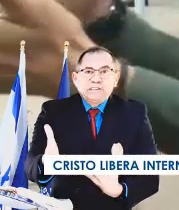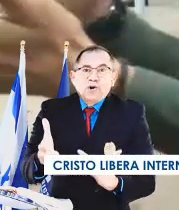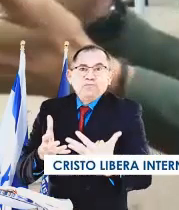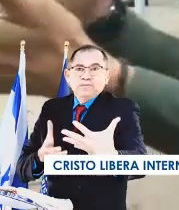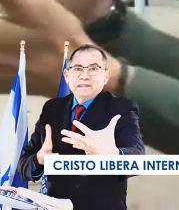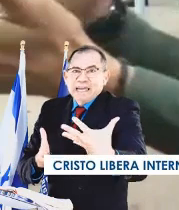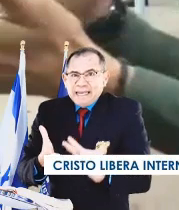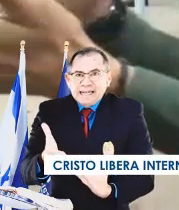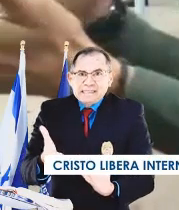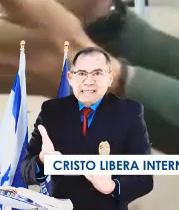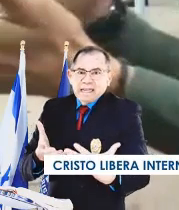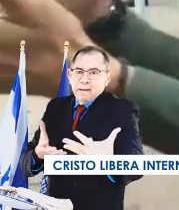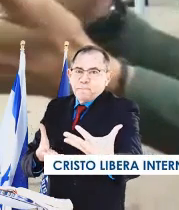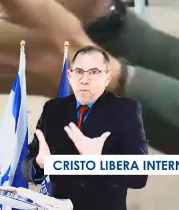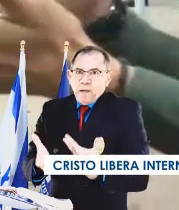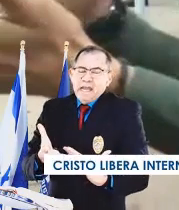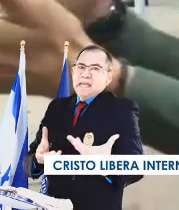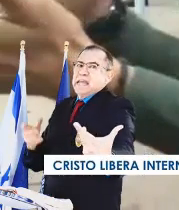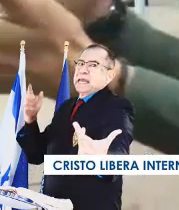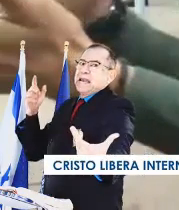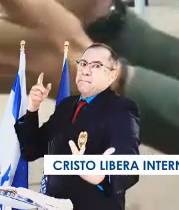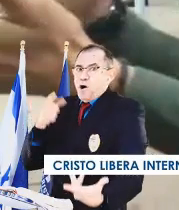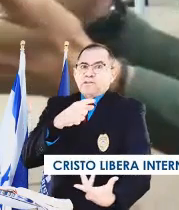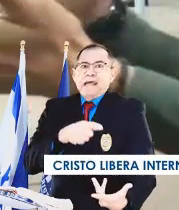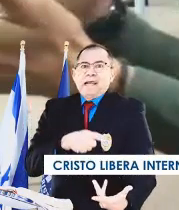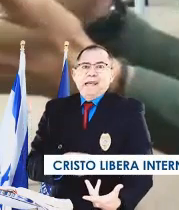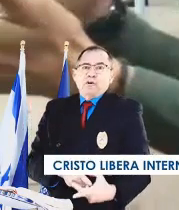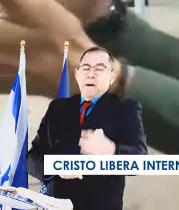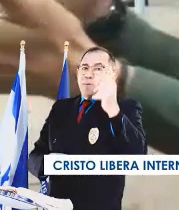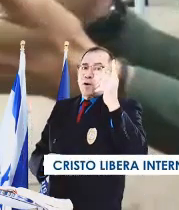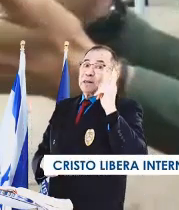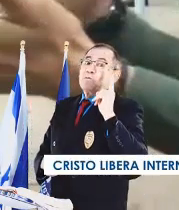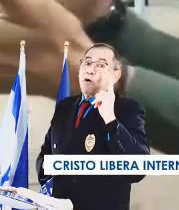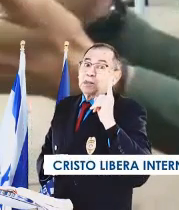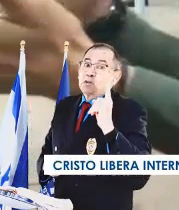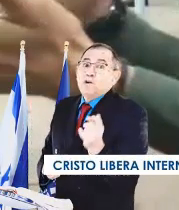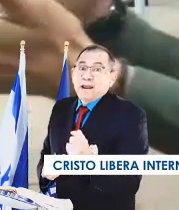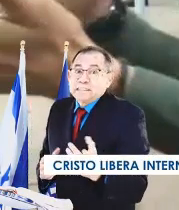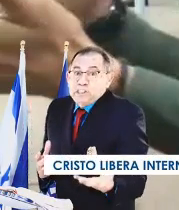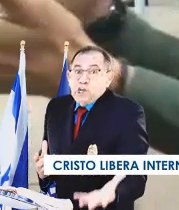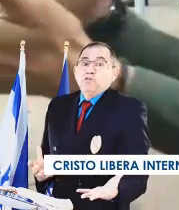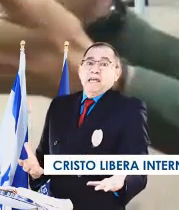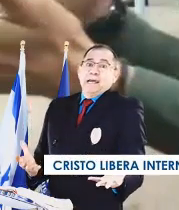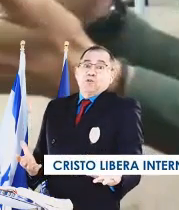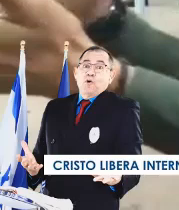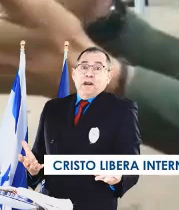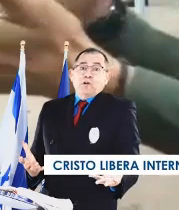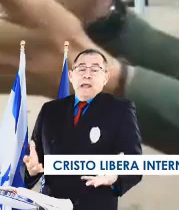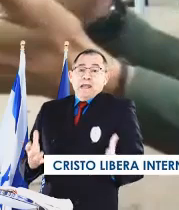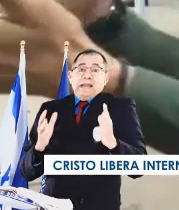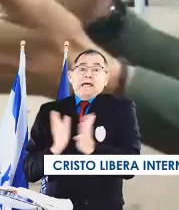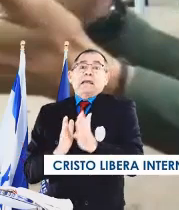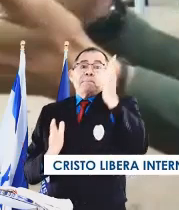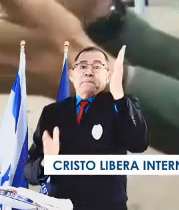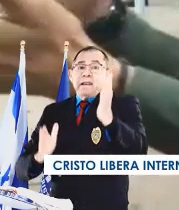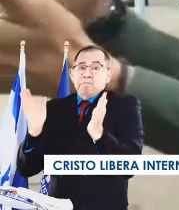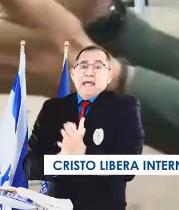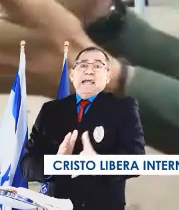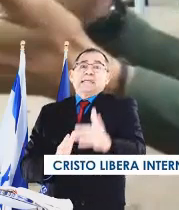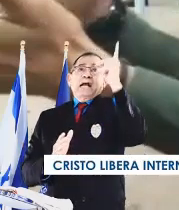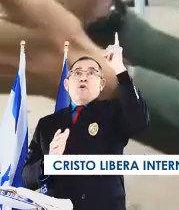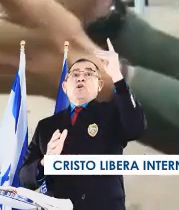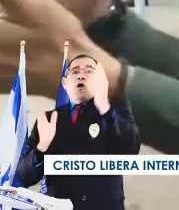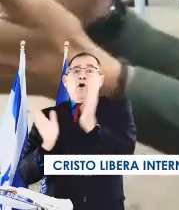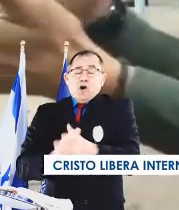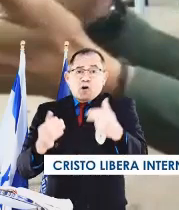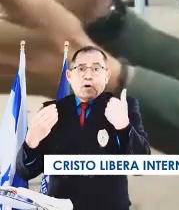unificación de la iglesia en el poder y en el amor de Cristo porque tiene una oración de Jesucristo que le das al Padre